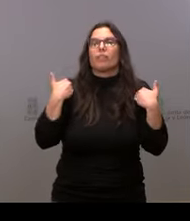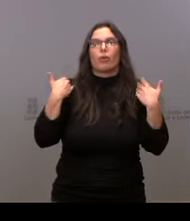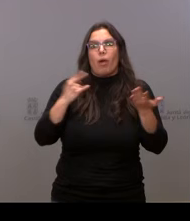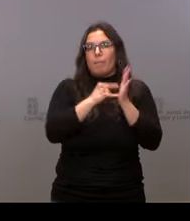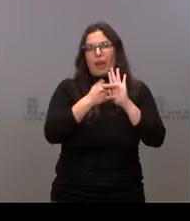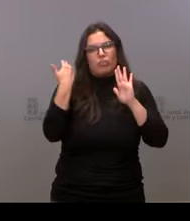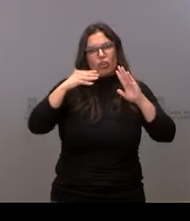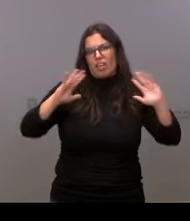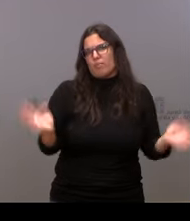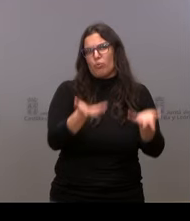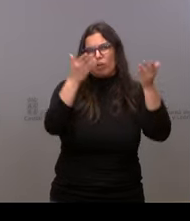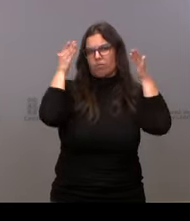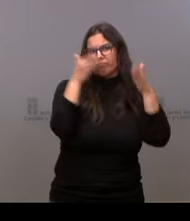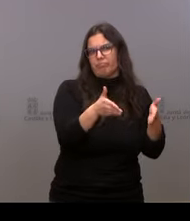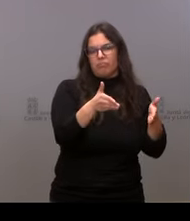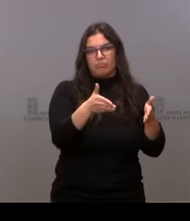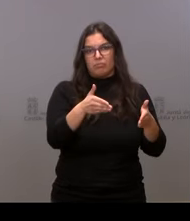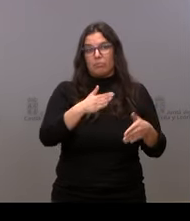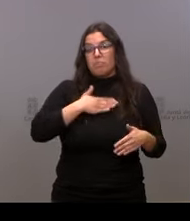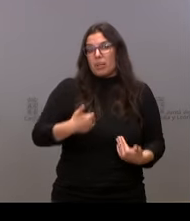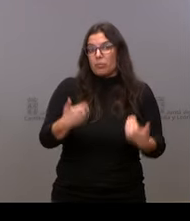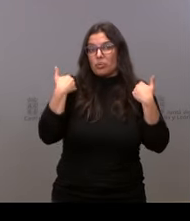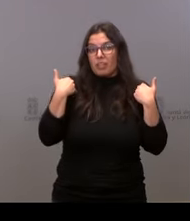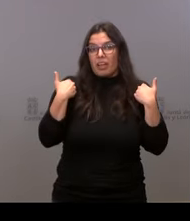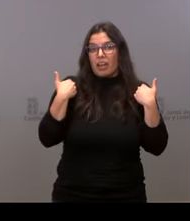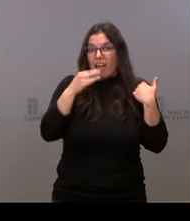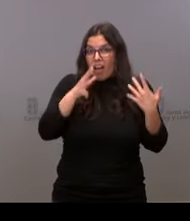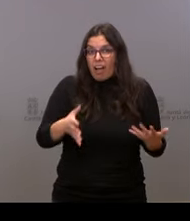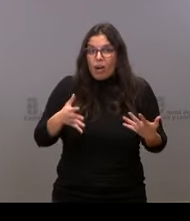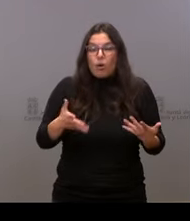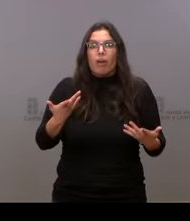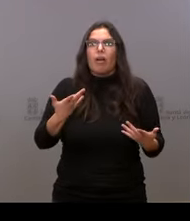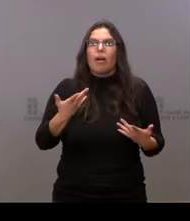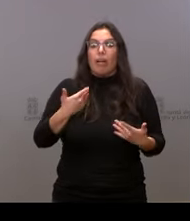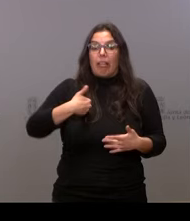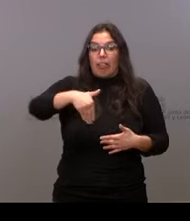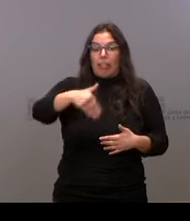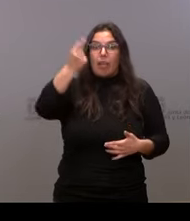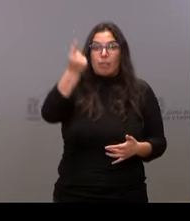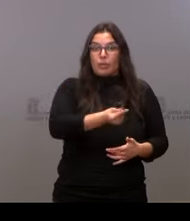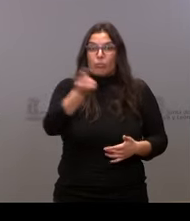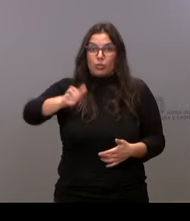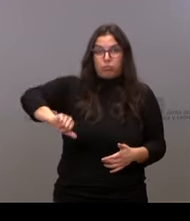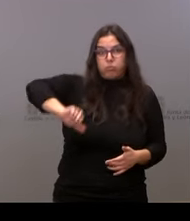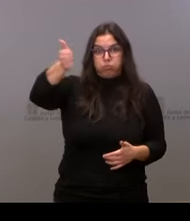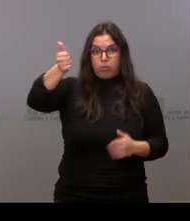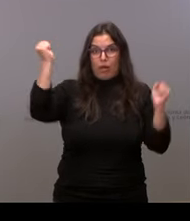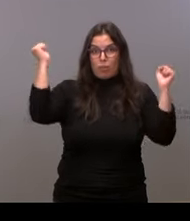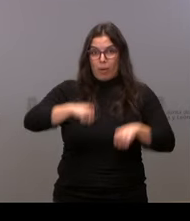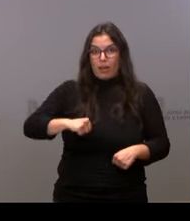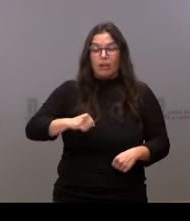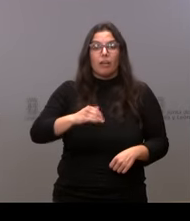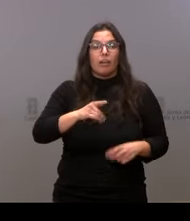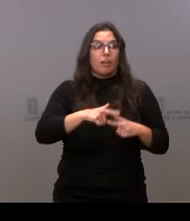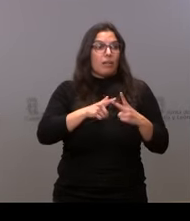plan soria mi responsabilidad en estos momentos es que se apruebe los presupuestos de la comunidad mi responsabilidad en estos momentos